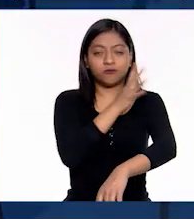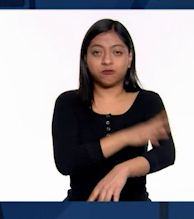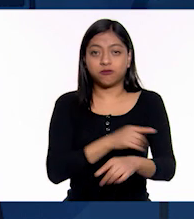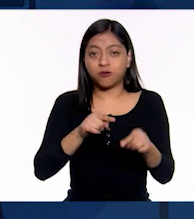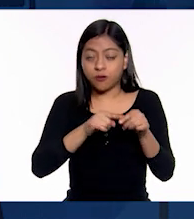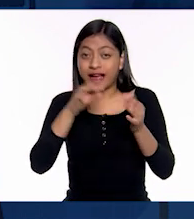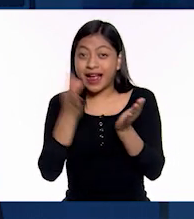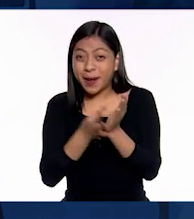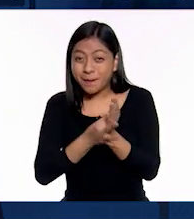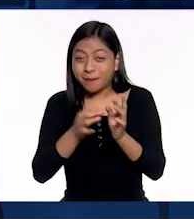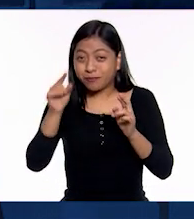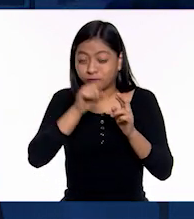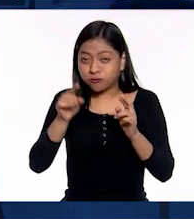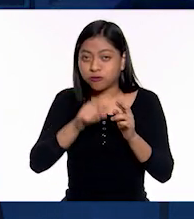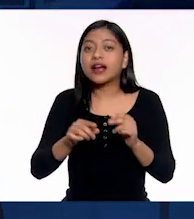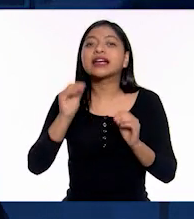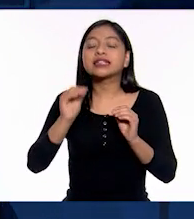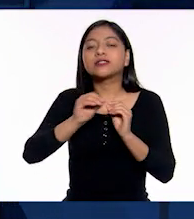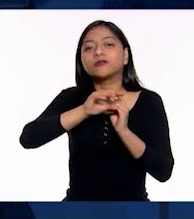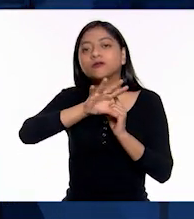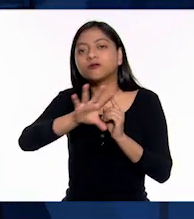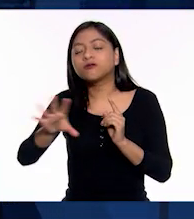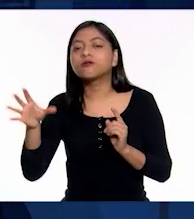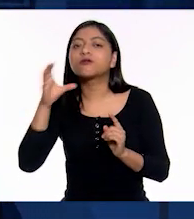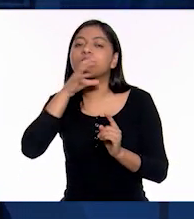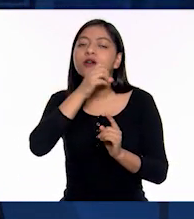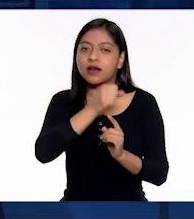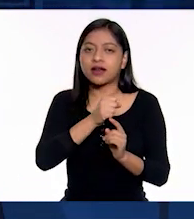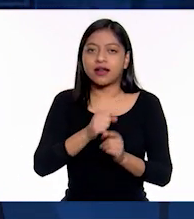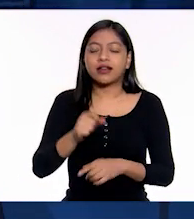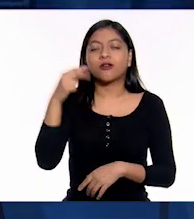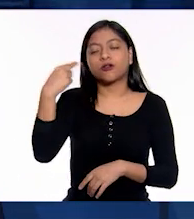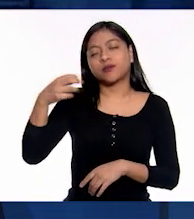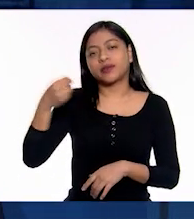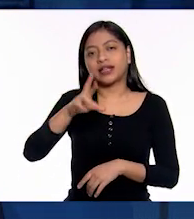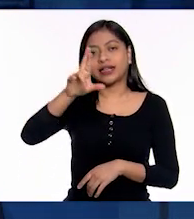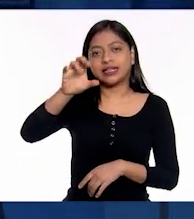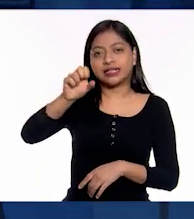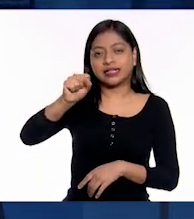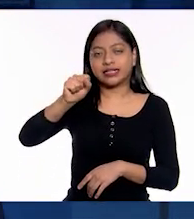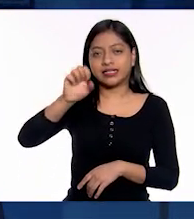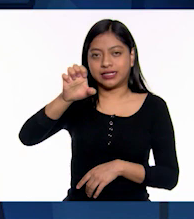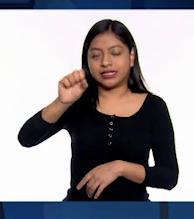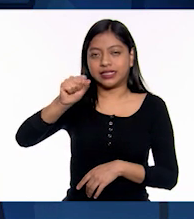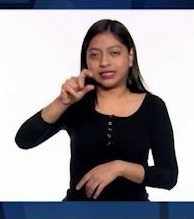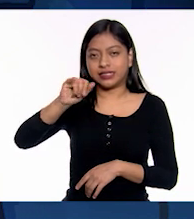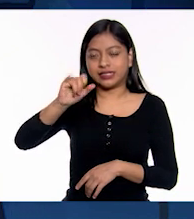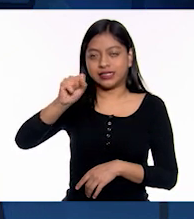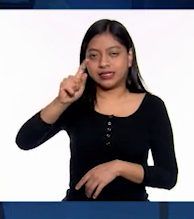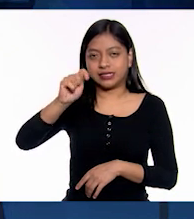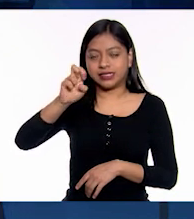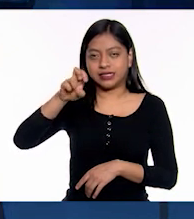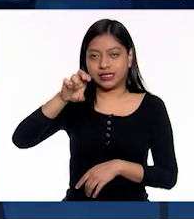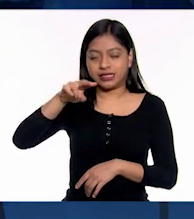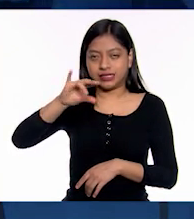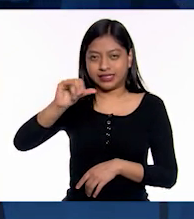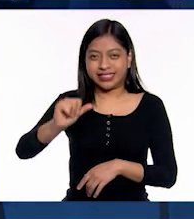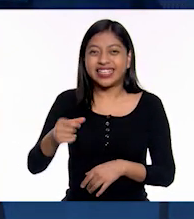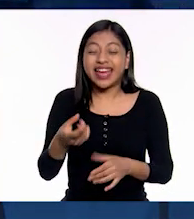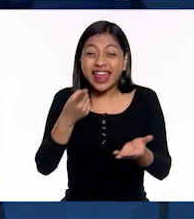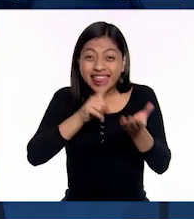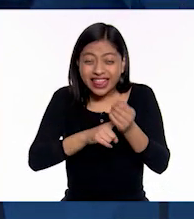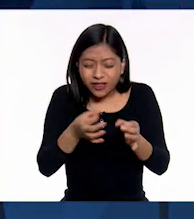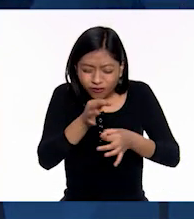un conductor, se libera calor para encontrar resistencia. En este fenómeno, los electrones en movimiento de una